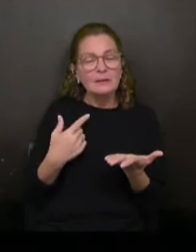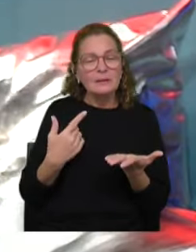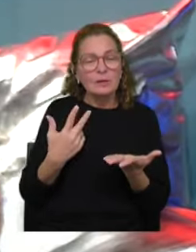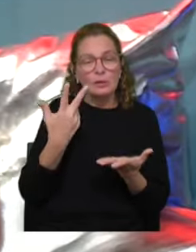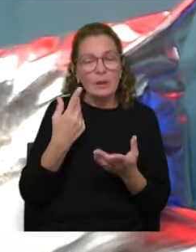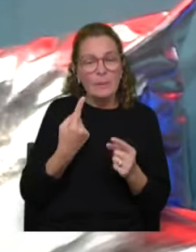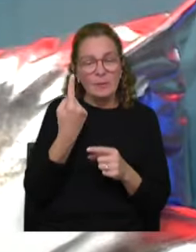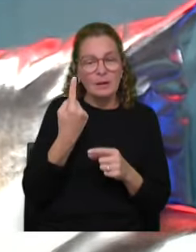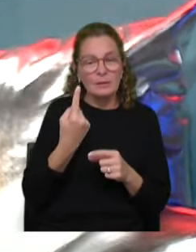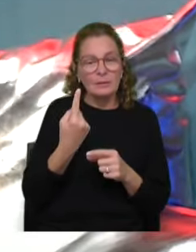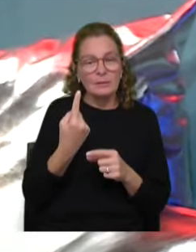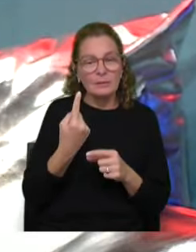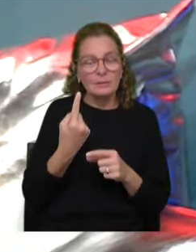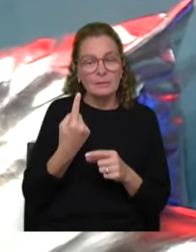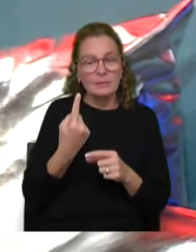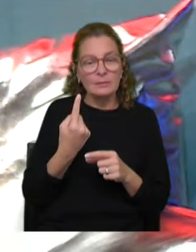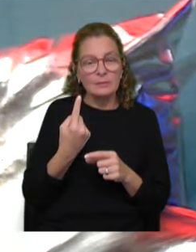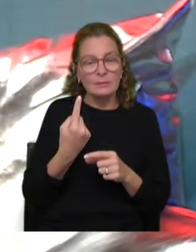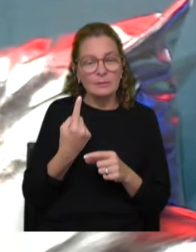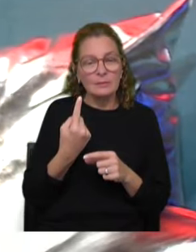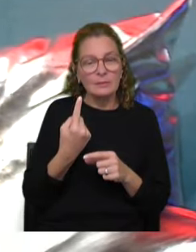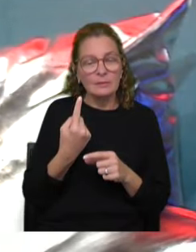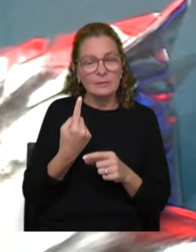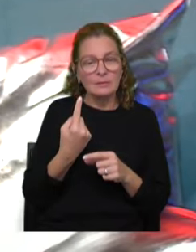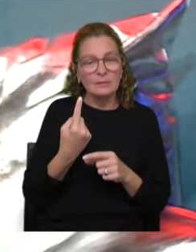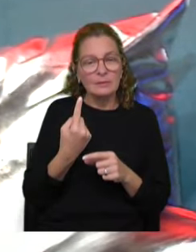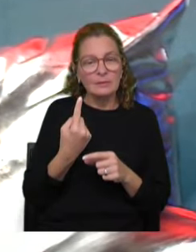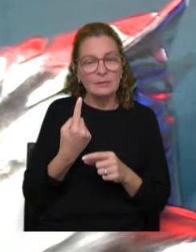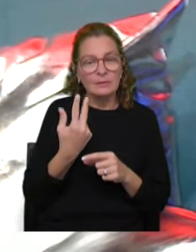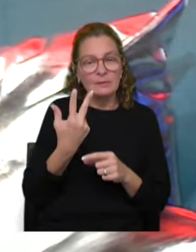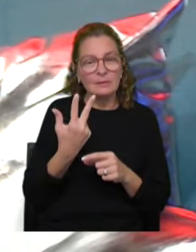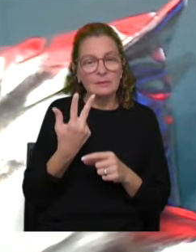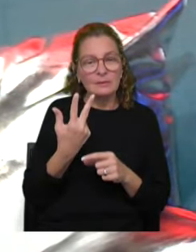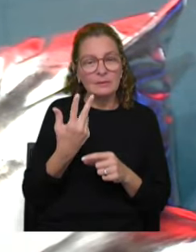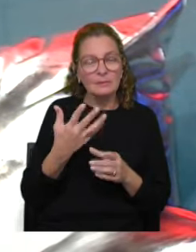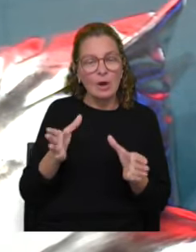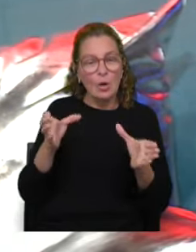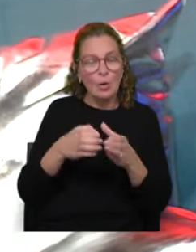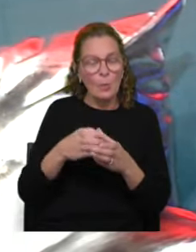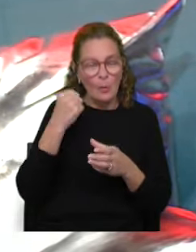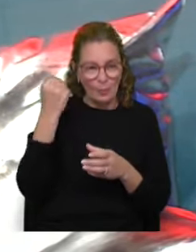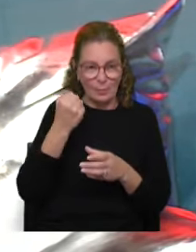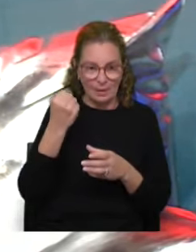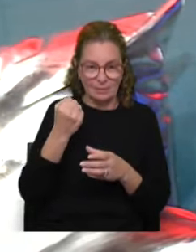tres primeros discos fueron tres grandes mojones para la banda porque